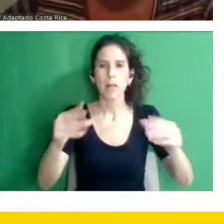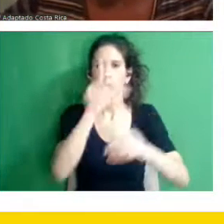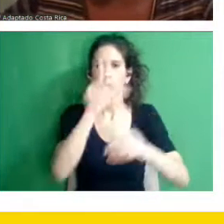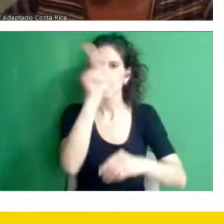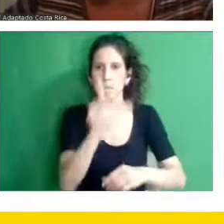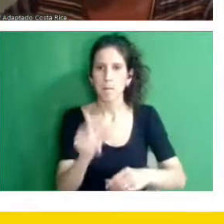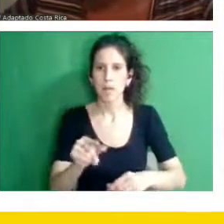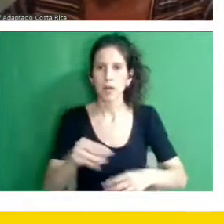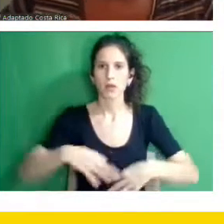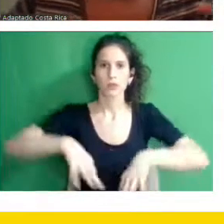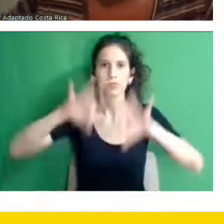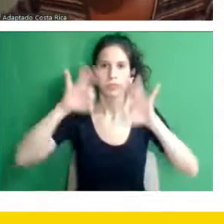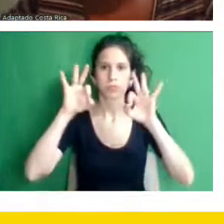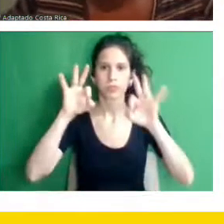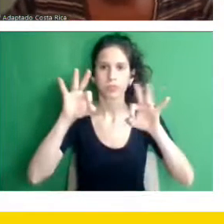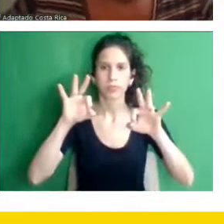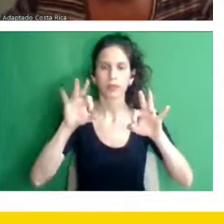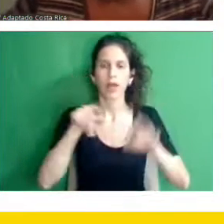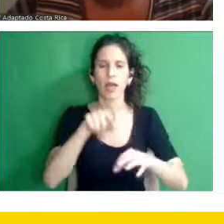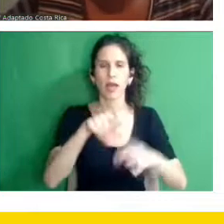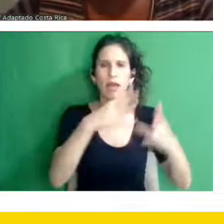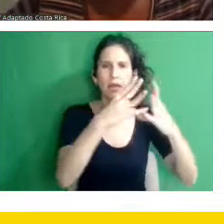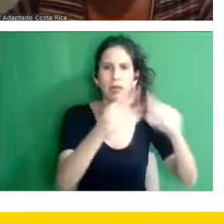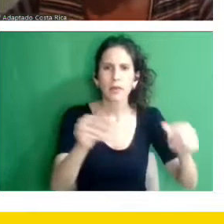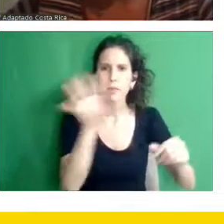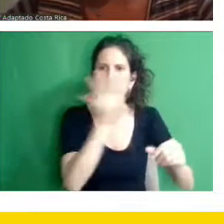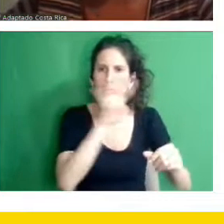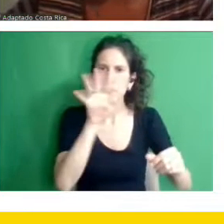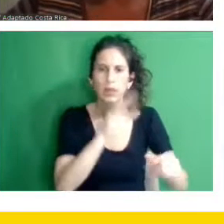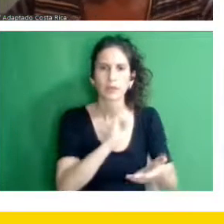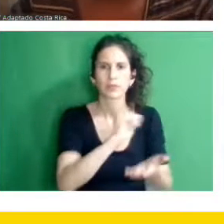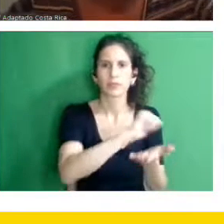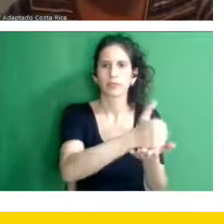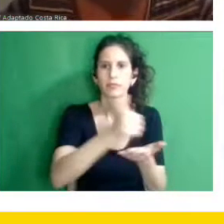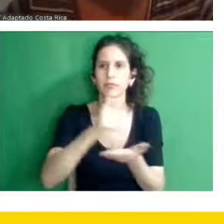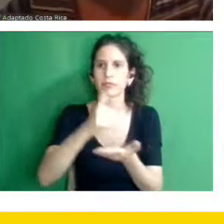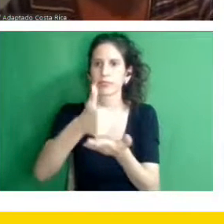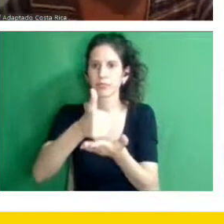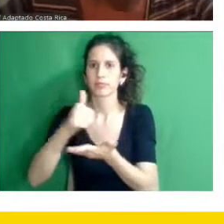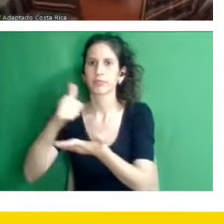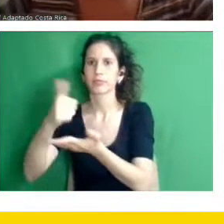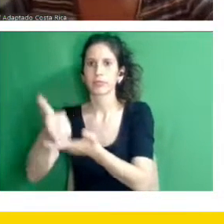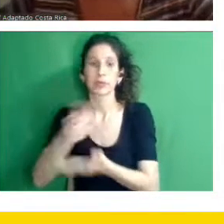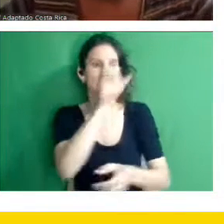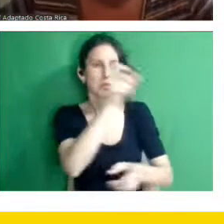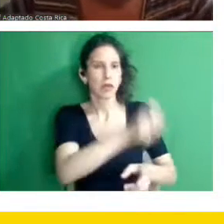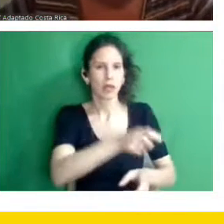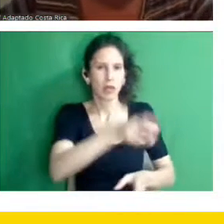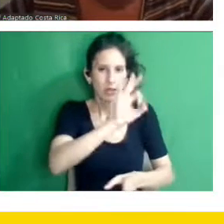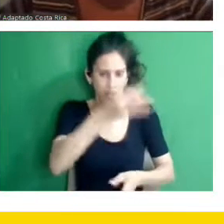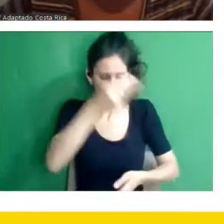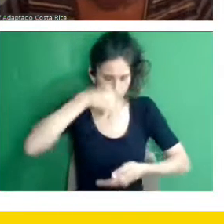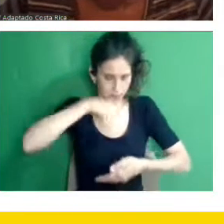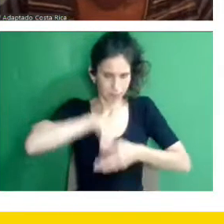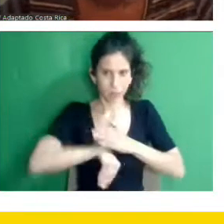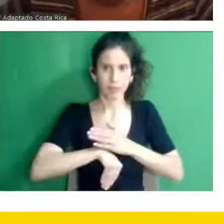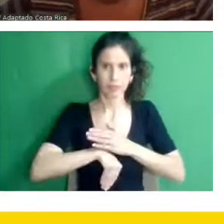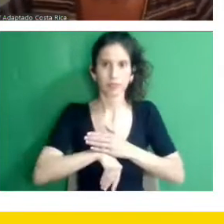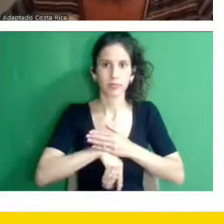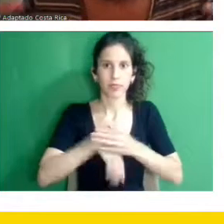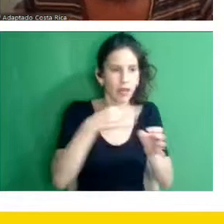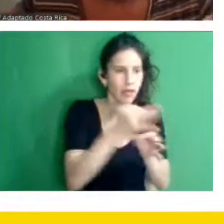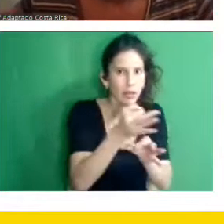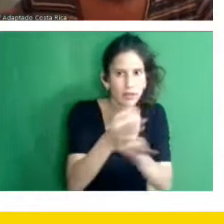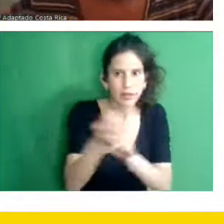Red Costarricense de Turismo Accesible o con ABDIS o nosotros como Asociación de Surf Adaptado, que estamos ahí empujando para que se hagan cada vez más playas